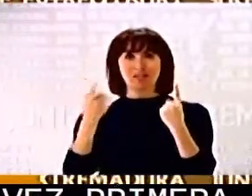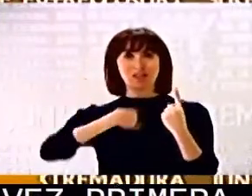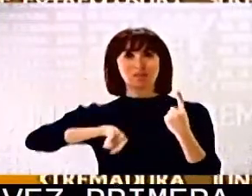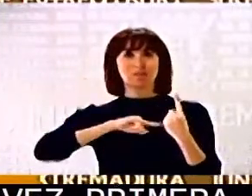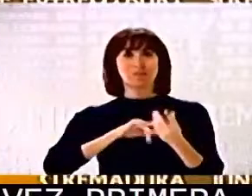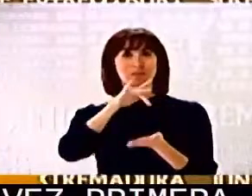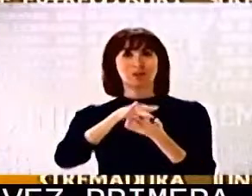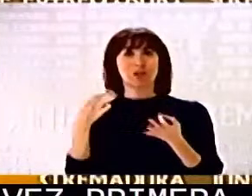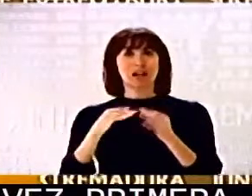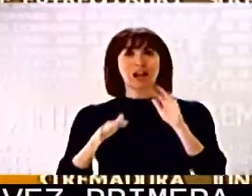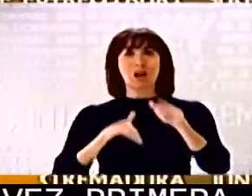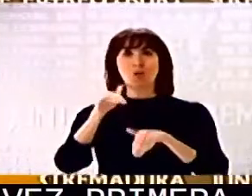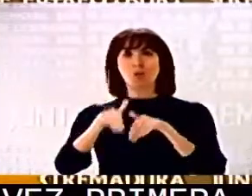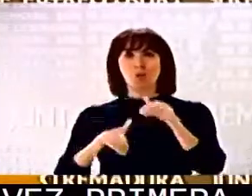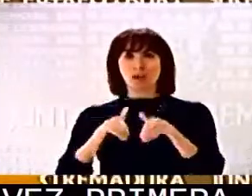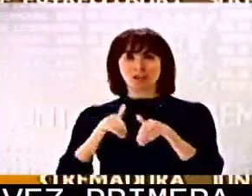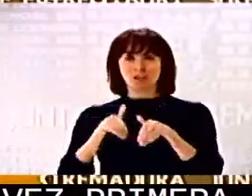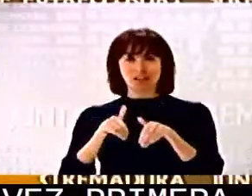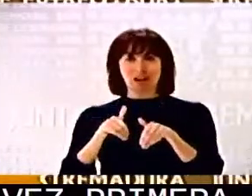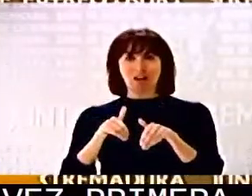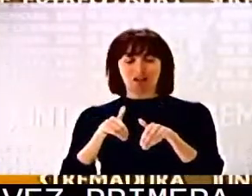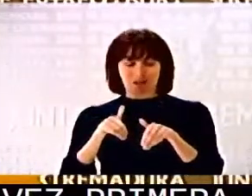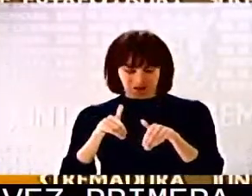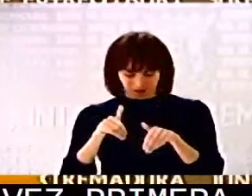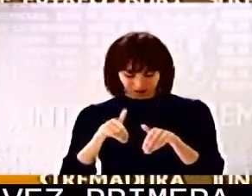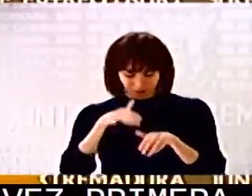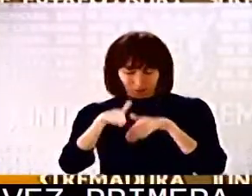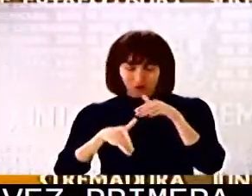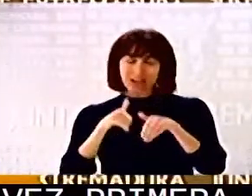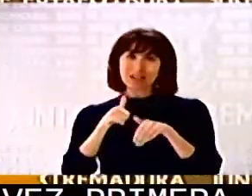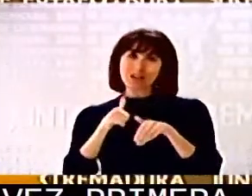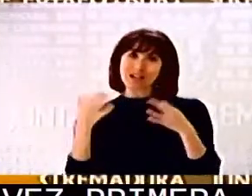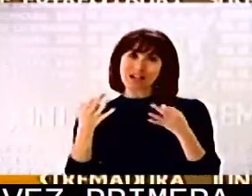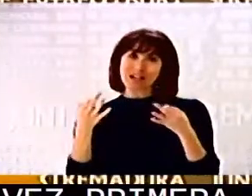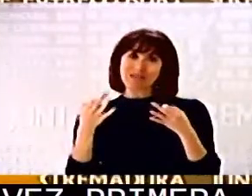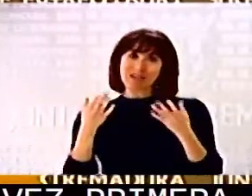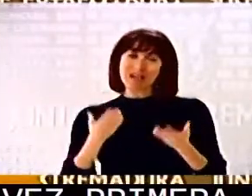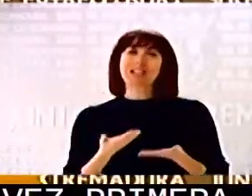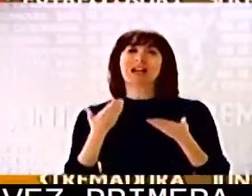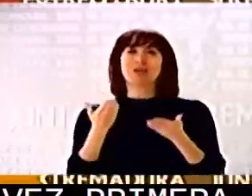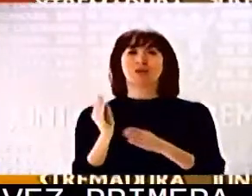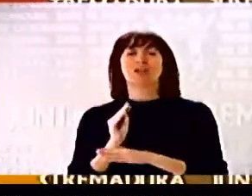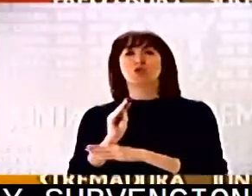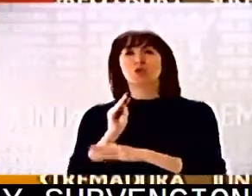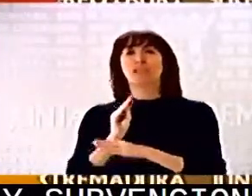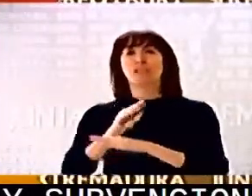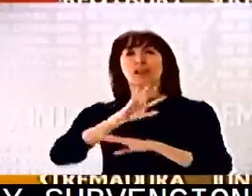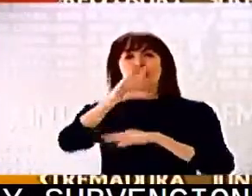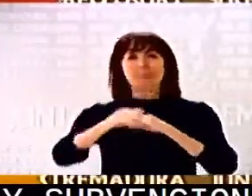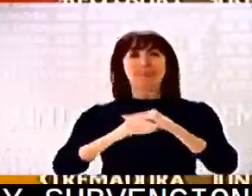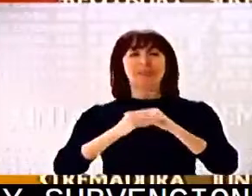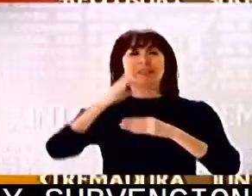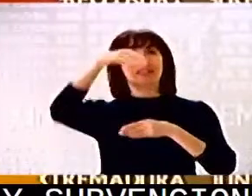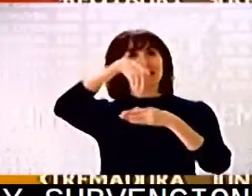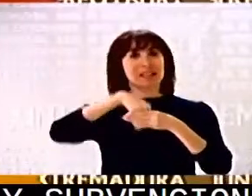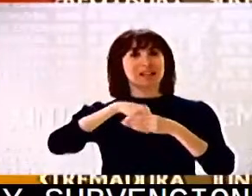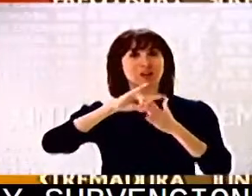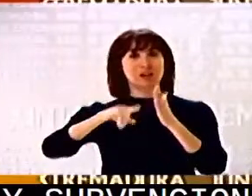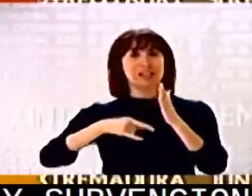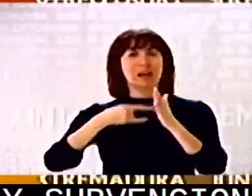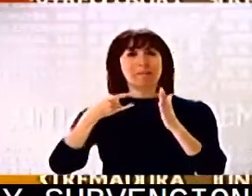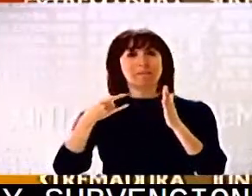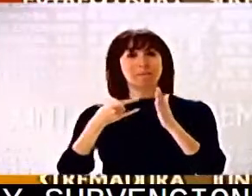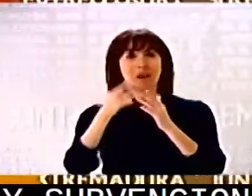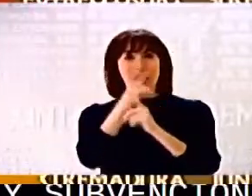la convocatoria de las ayudas y subvenciones recogidas en el Plan Anual de Cooperación